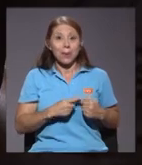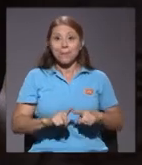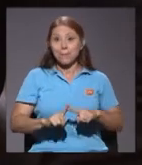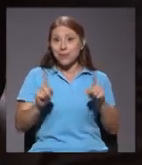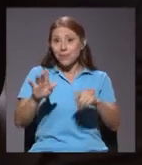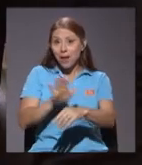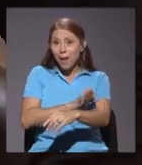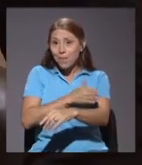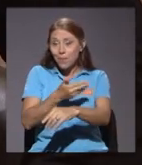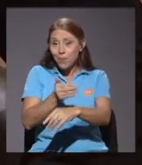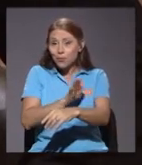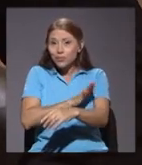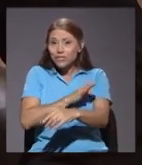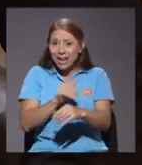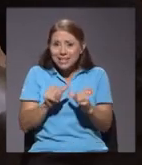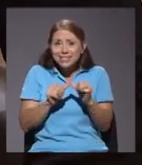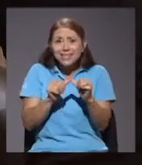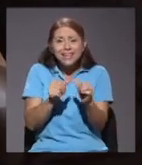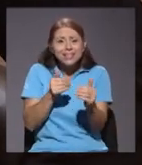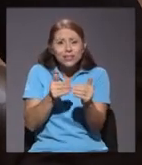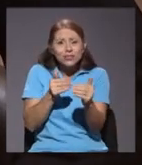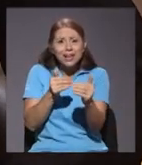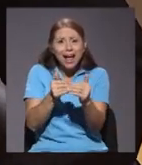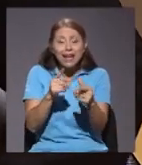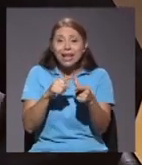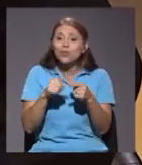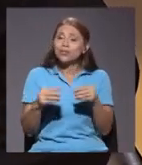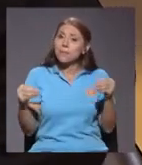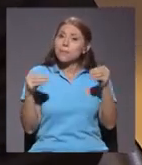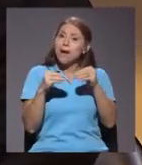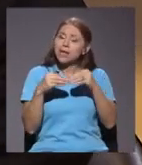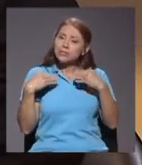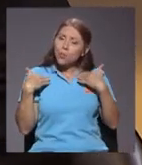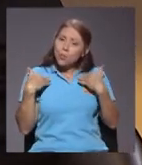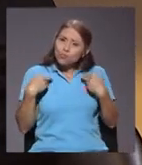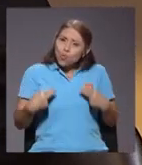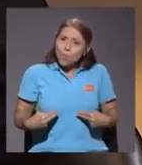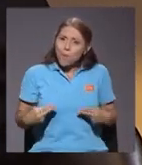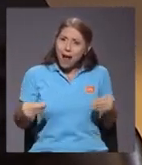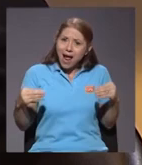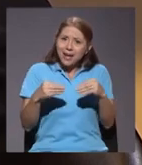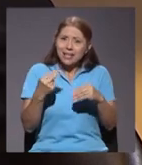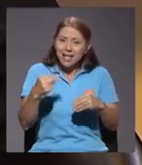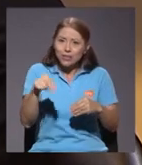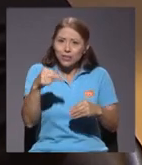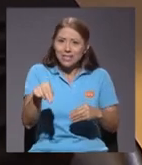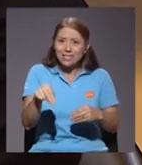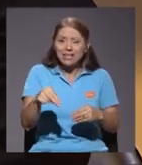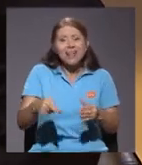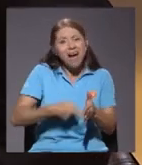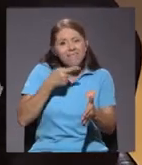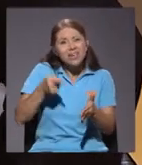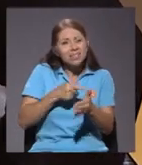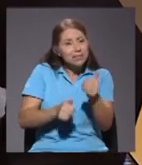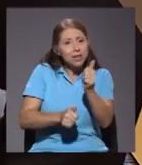música sigue siendo cercana y eso humaniza todavía más las noticias que a veces son malas la mayoría de las veces son malas porque lo que rompe la